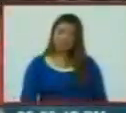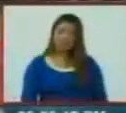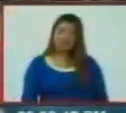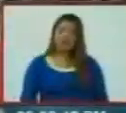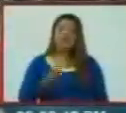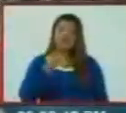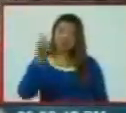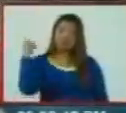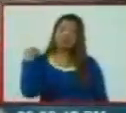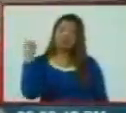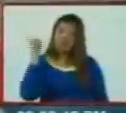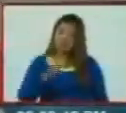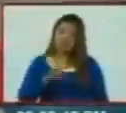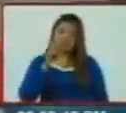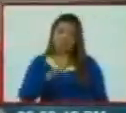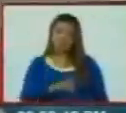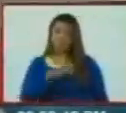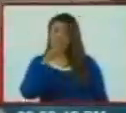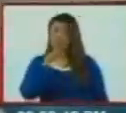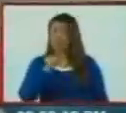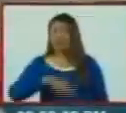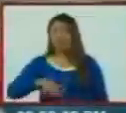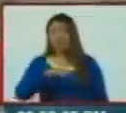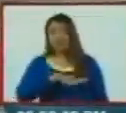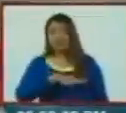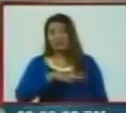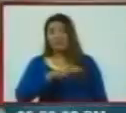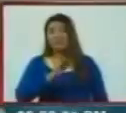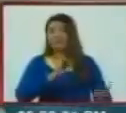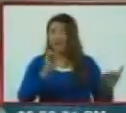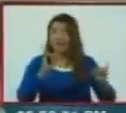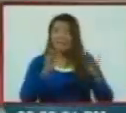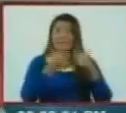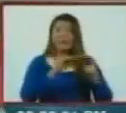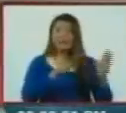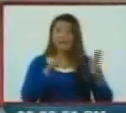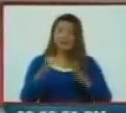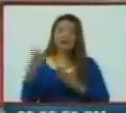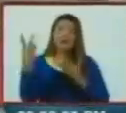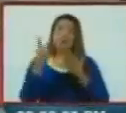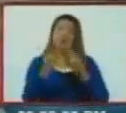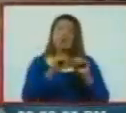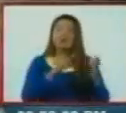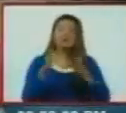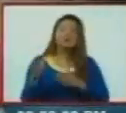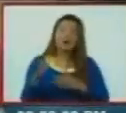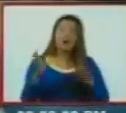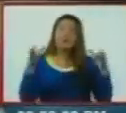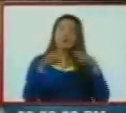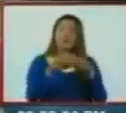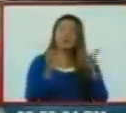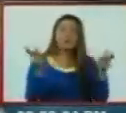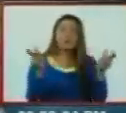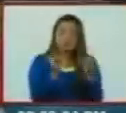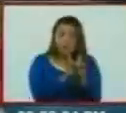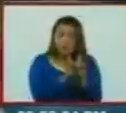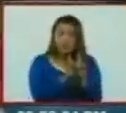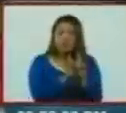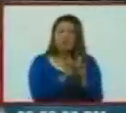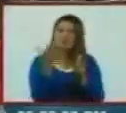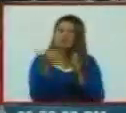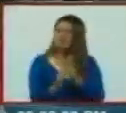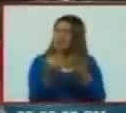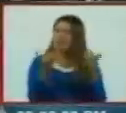ayer. Estos son eventos realmente organizados por grupos violentos, minoritarios, que se encuentran